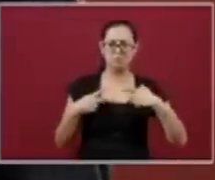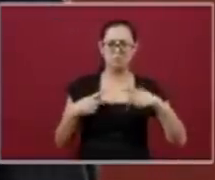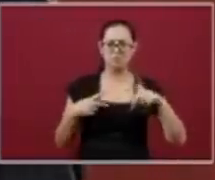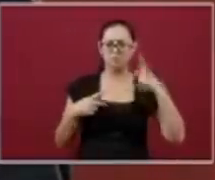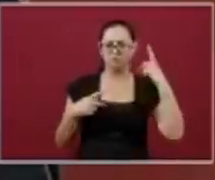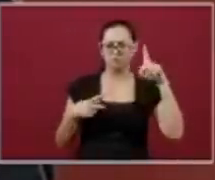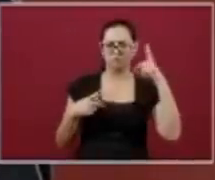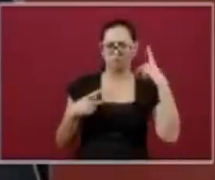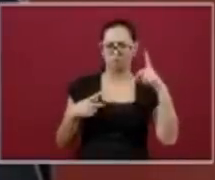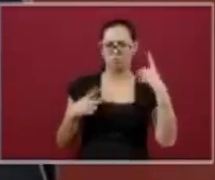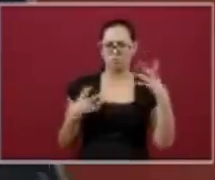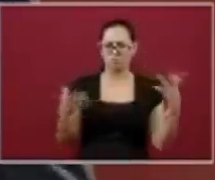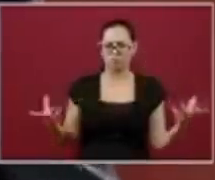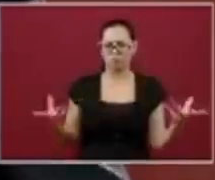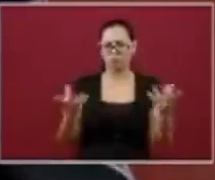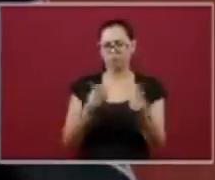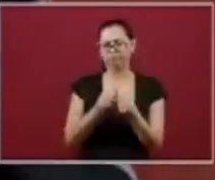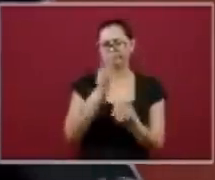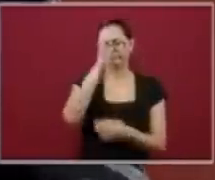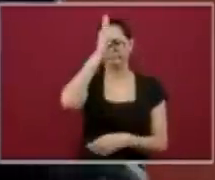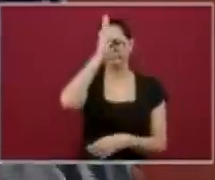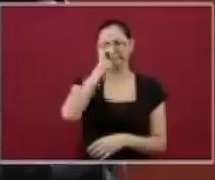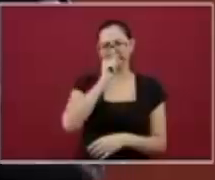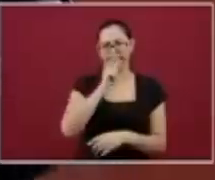Durango, que